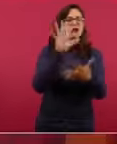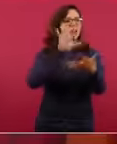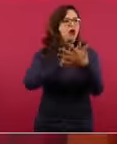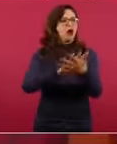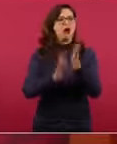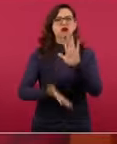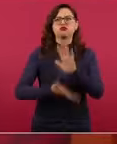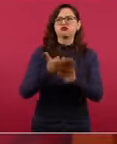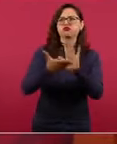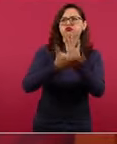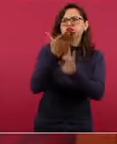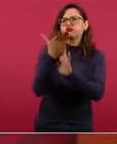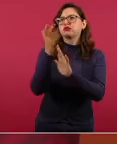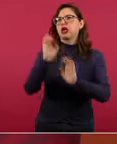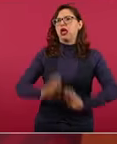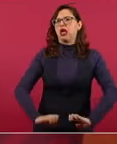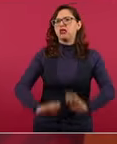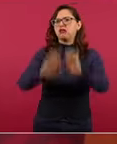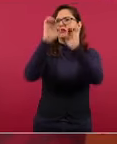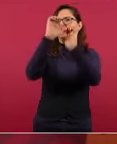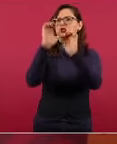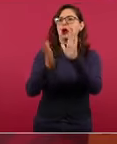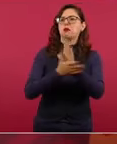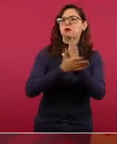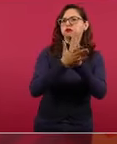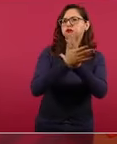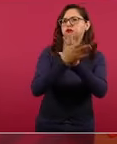para la construcción de edificios públicos